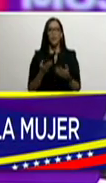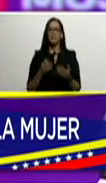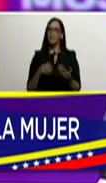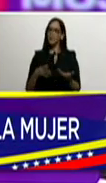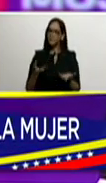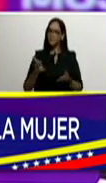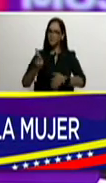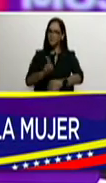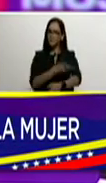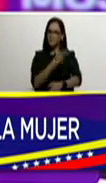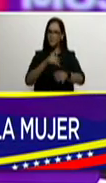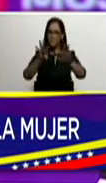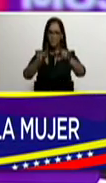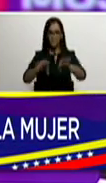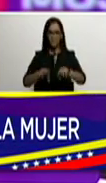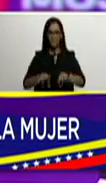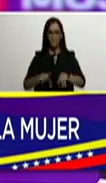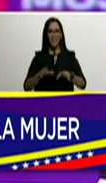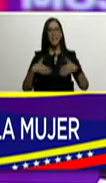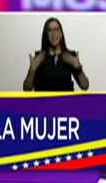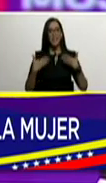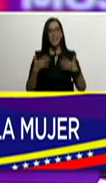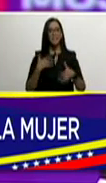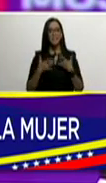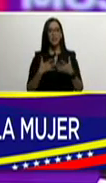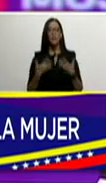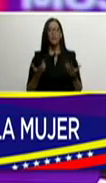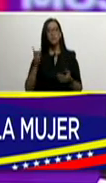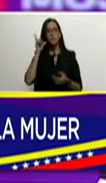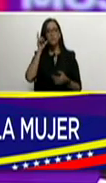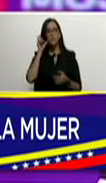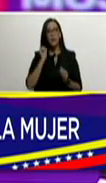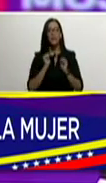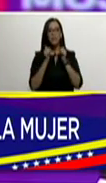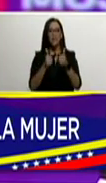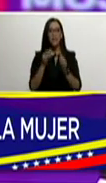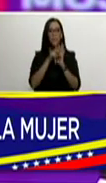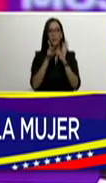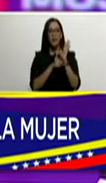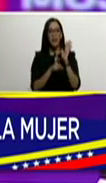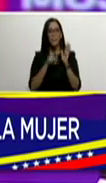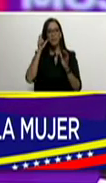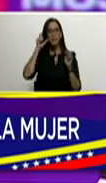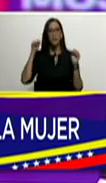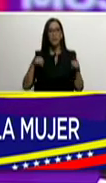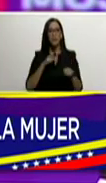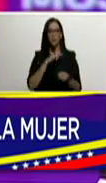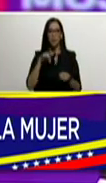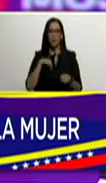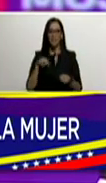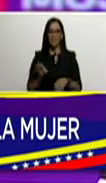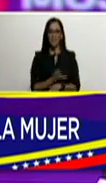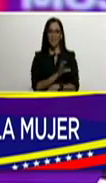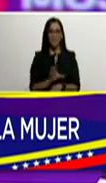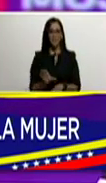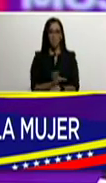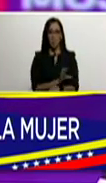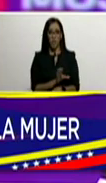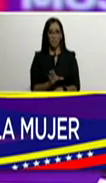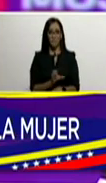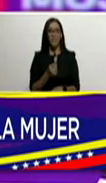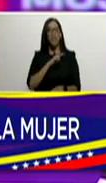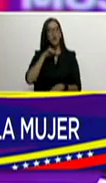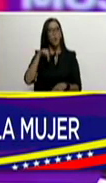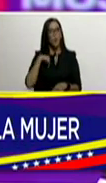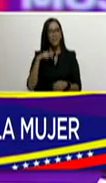la sonoridad y la alegría que sentimos cuando escuchamos al iniciar este programa el día de hoy nuestras canciones,